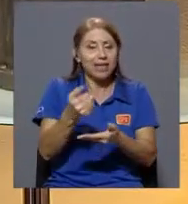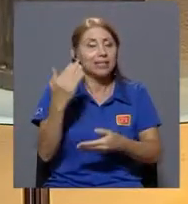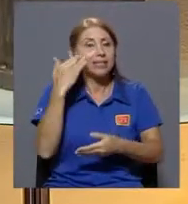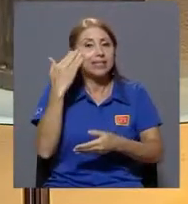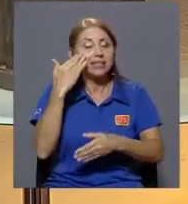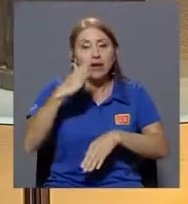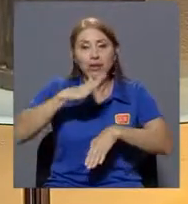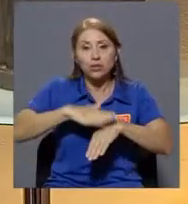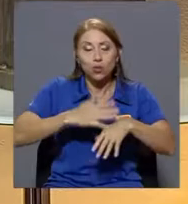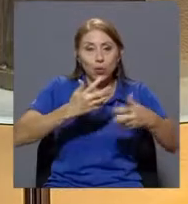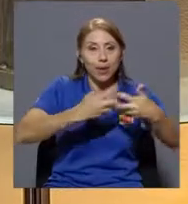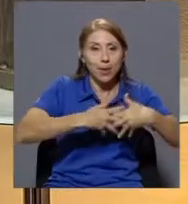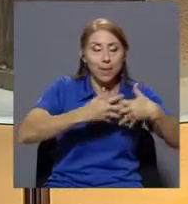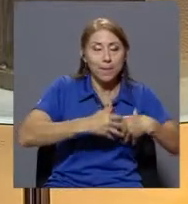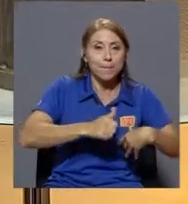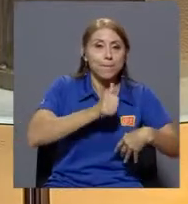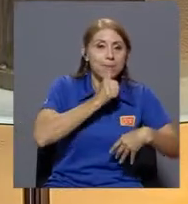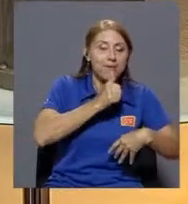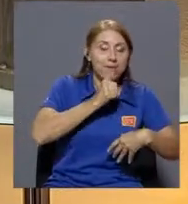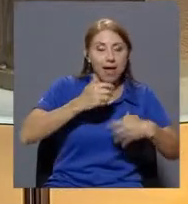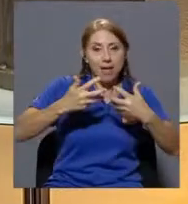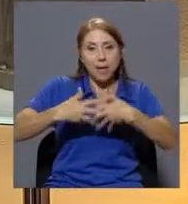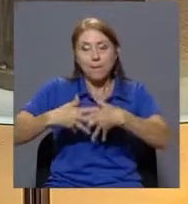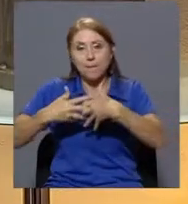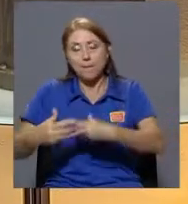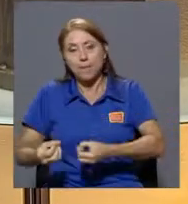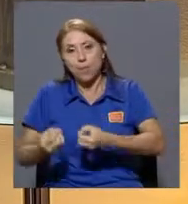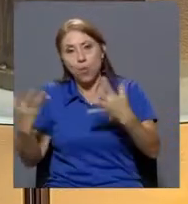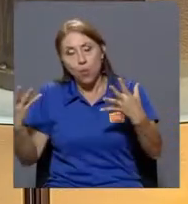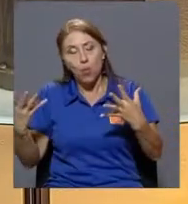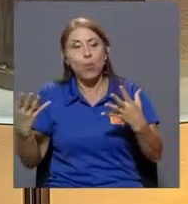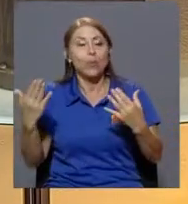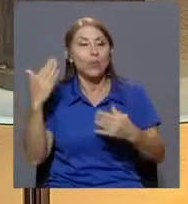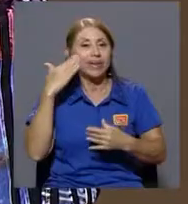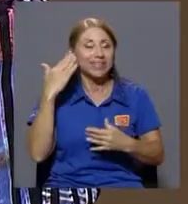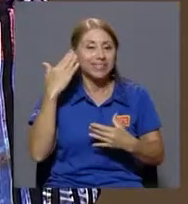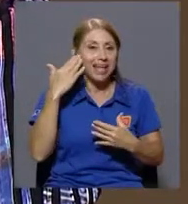sector privado y sabe de sector público y sabe de